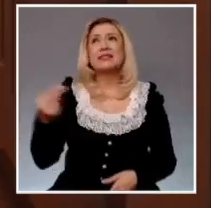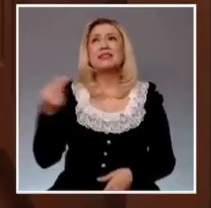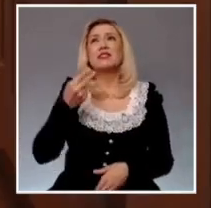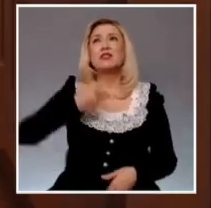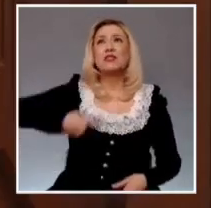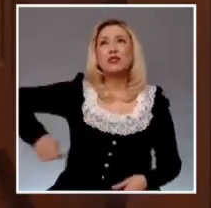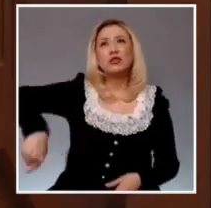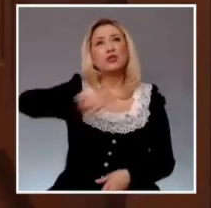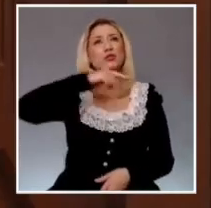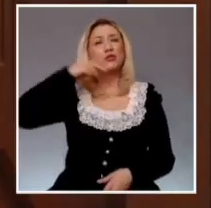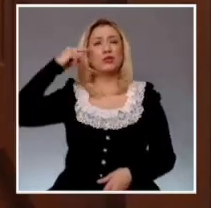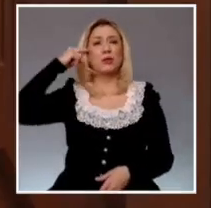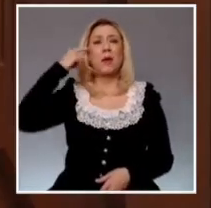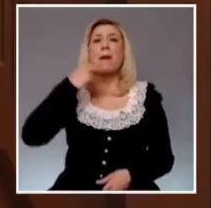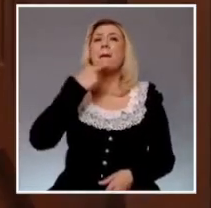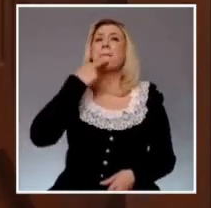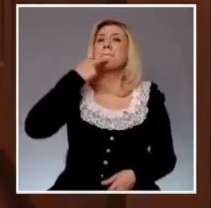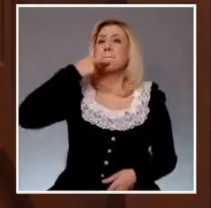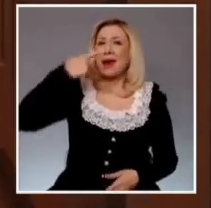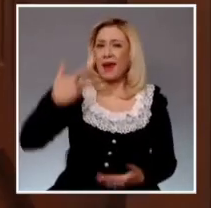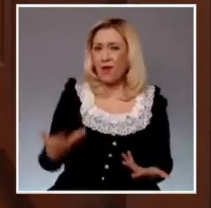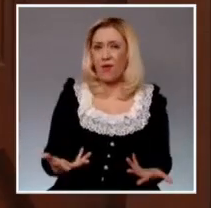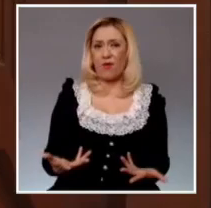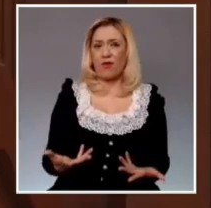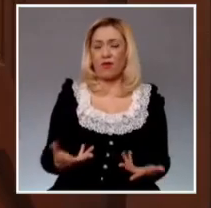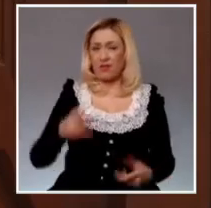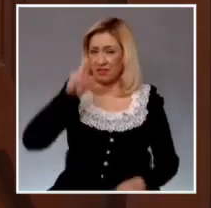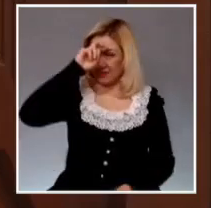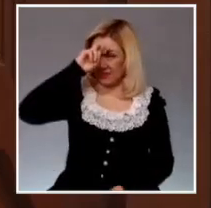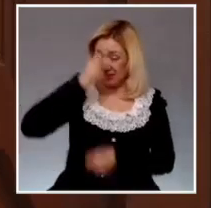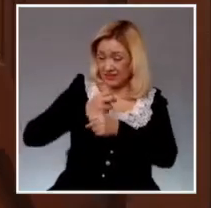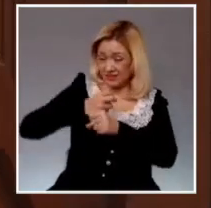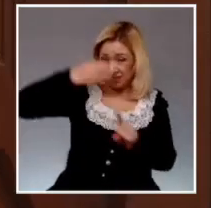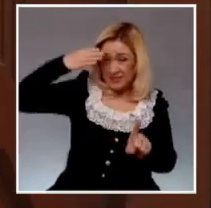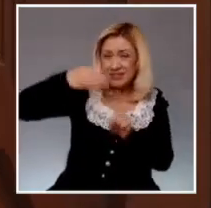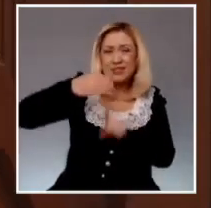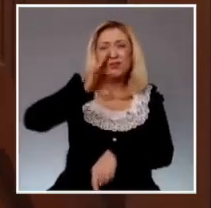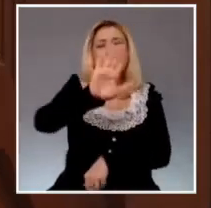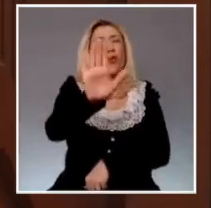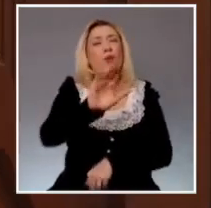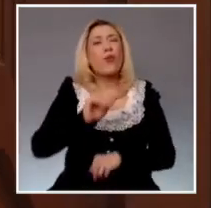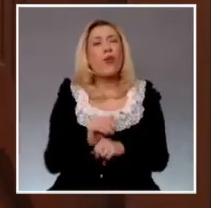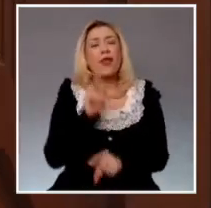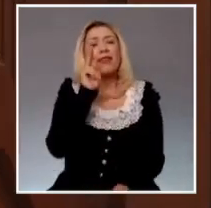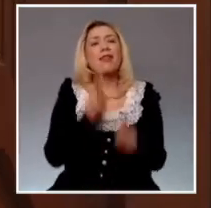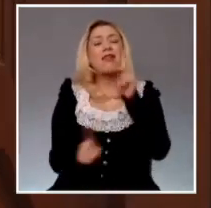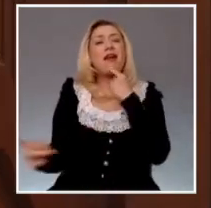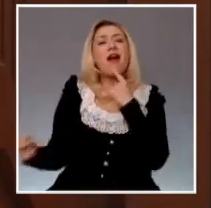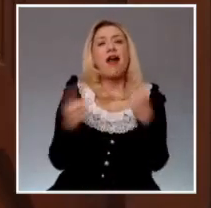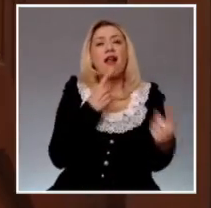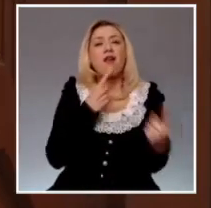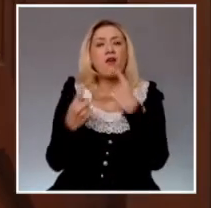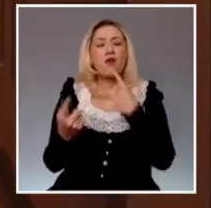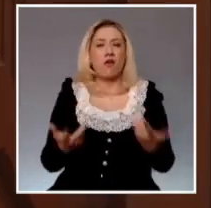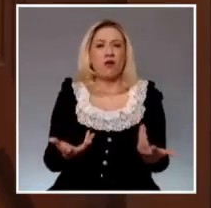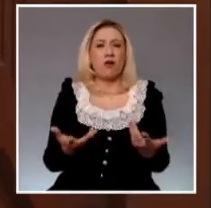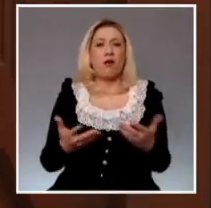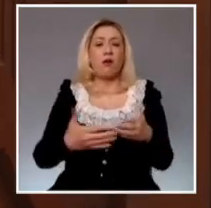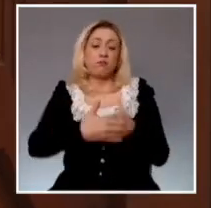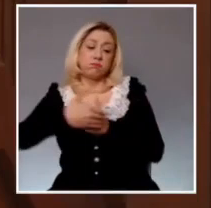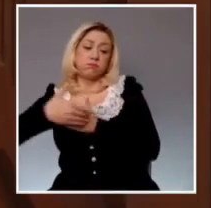no por medio de la obstinación, sino del diálogo, no por medio del sectarismo, sino